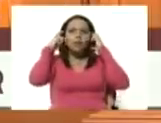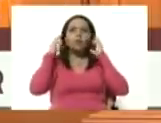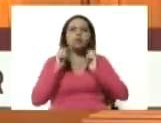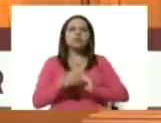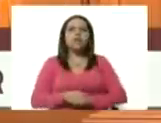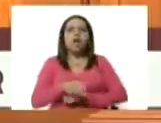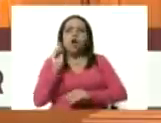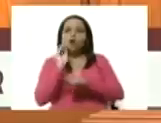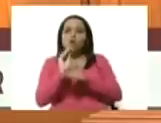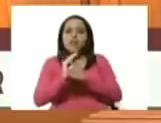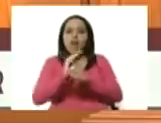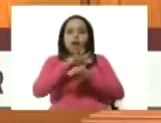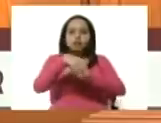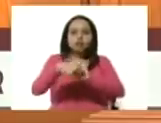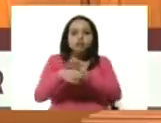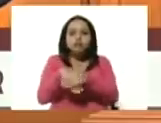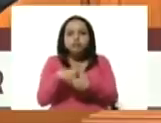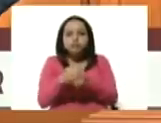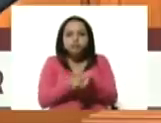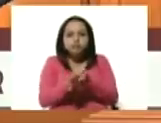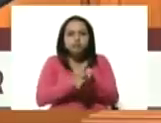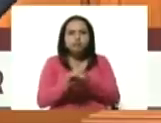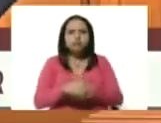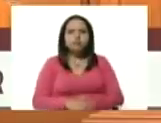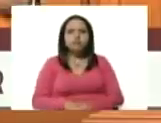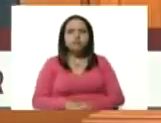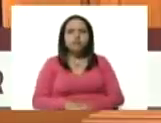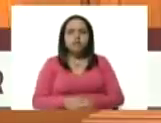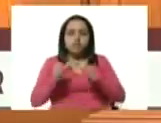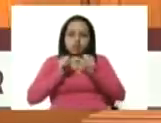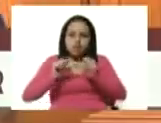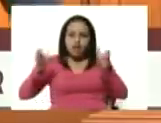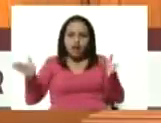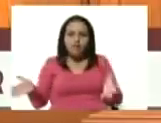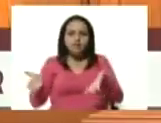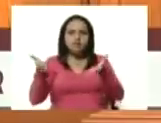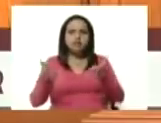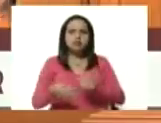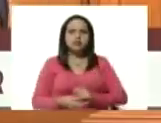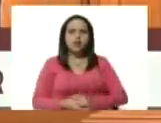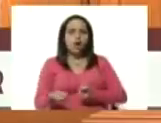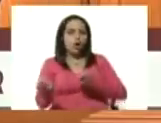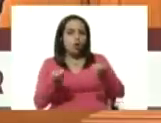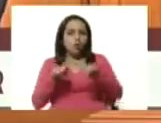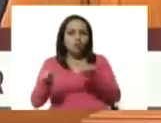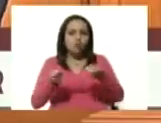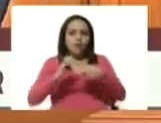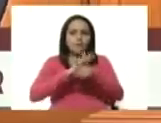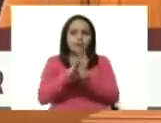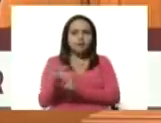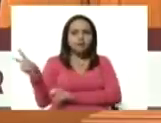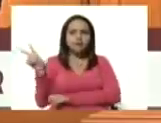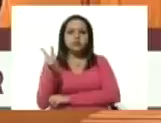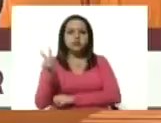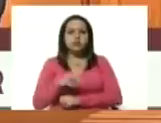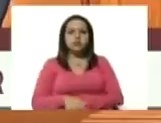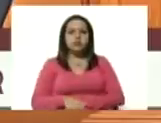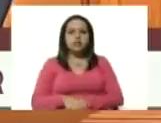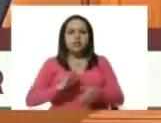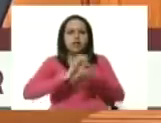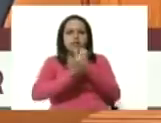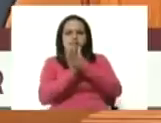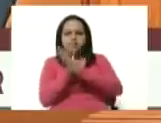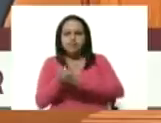cuidar las medidas de higiene y así seguir avanzando, controlando la pandemia en Venezuela, rompiendo